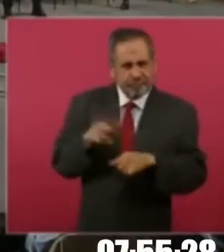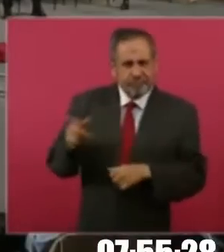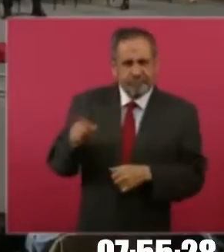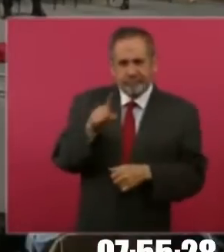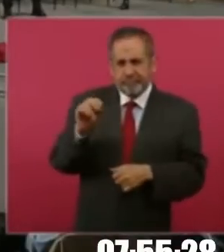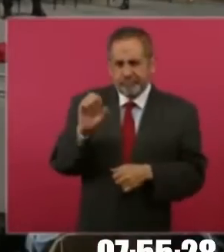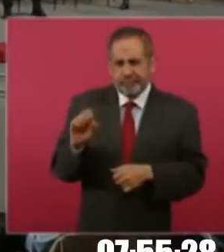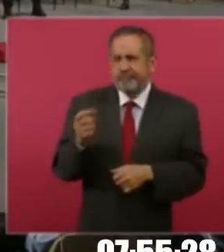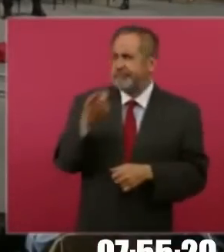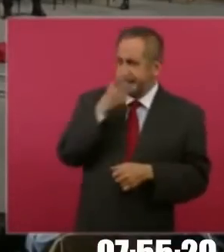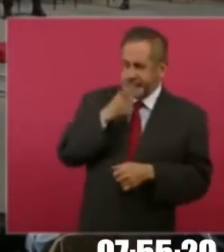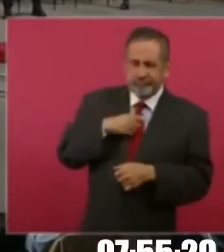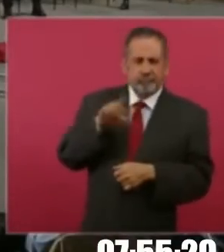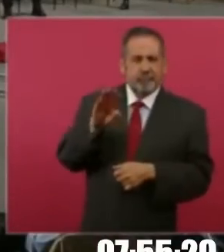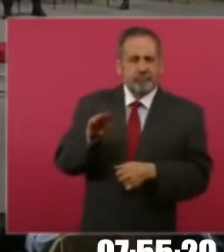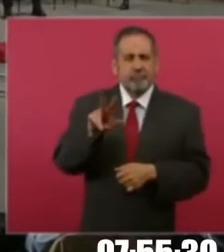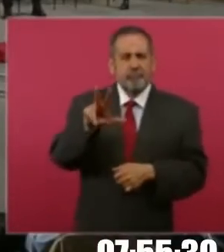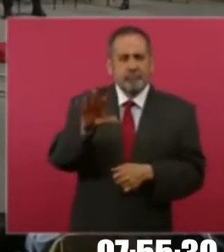Zoé